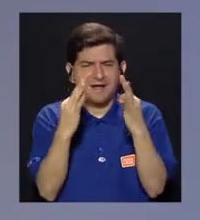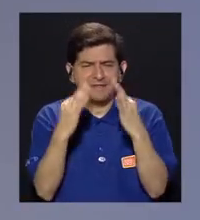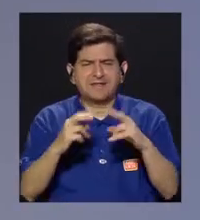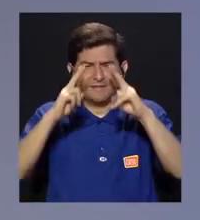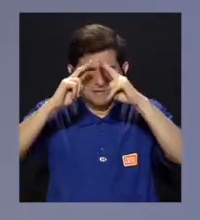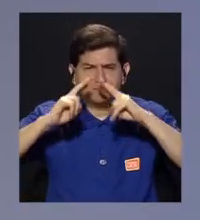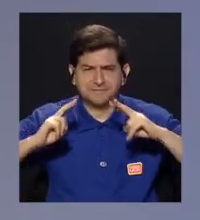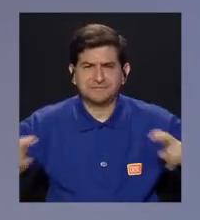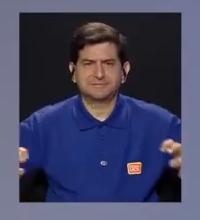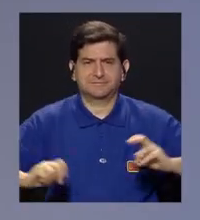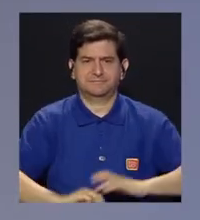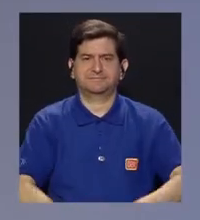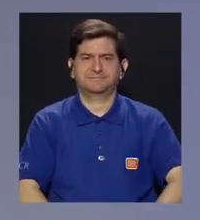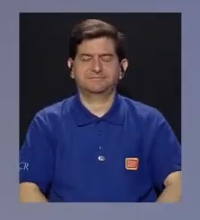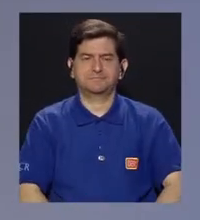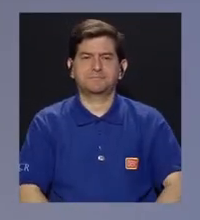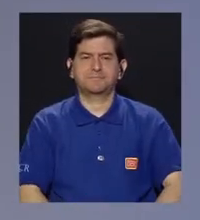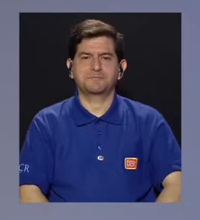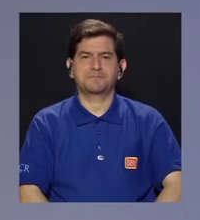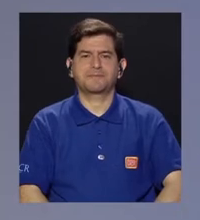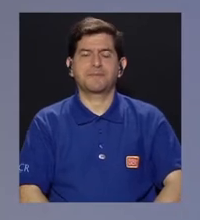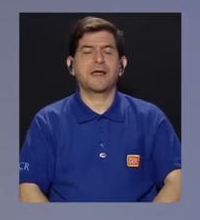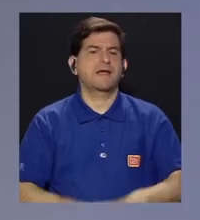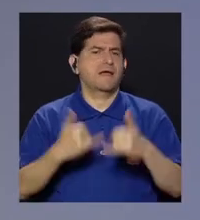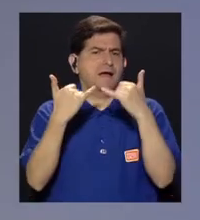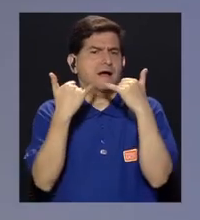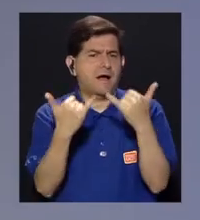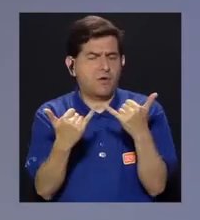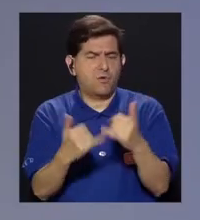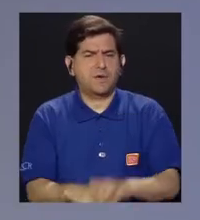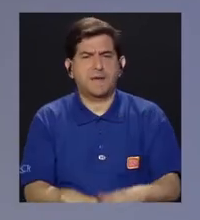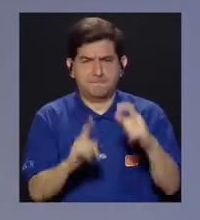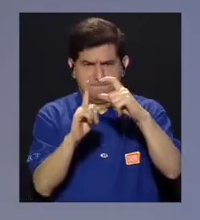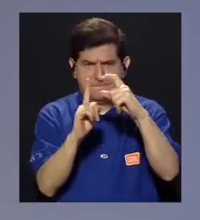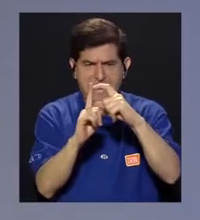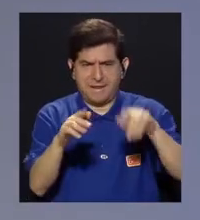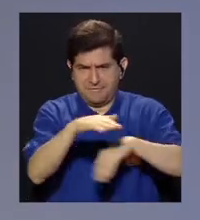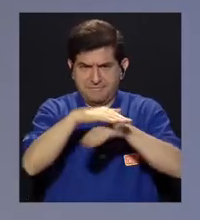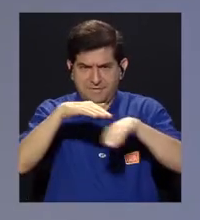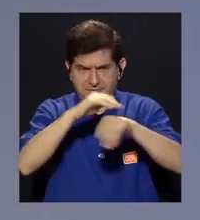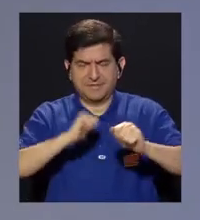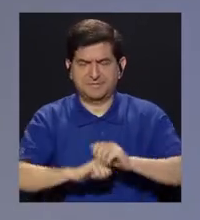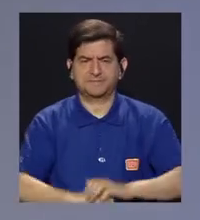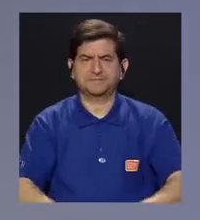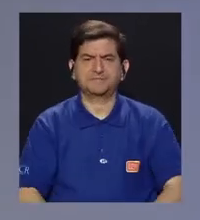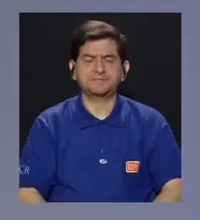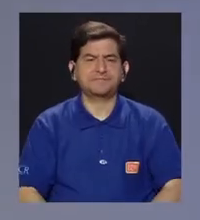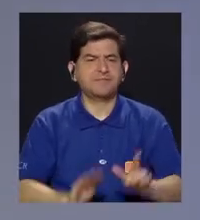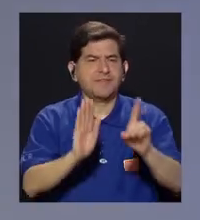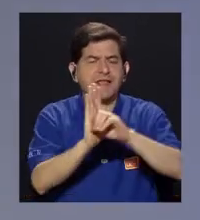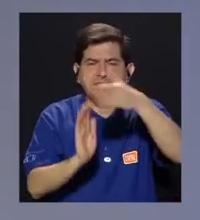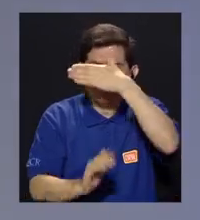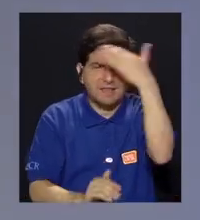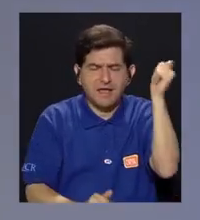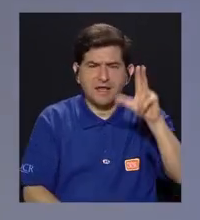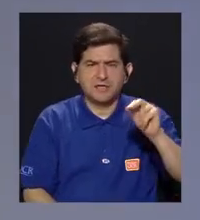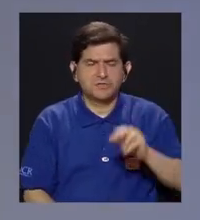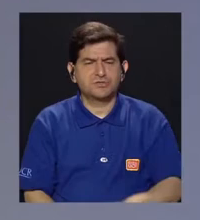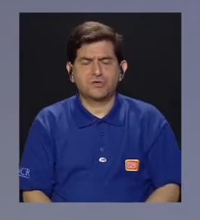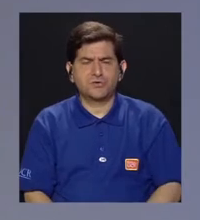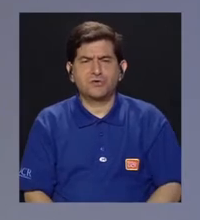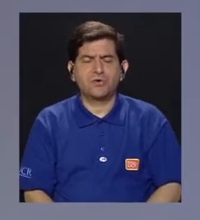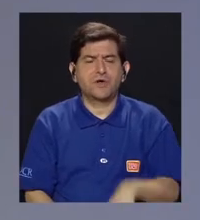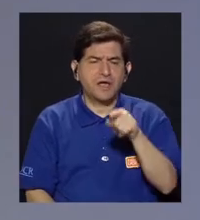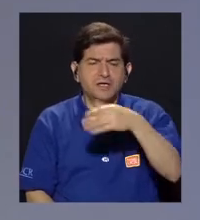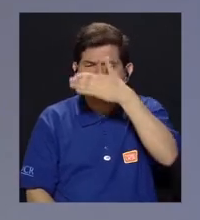poquito profundizar yendo sobre todo a la terminología básica el derecho al olvido no es una amnesia